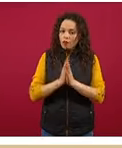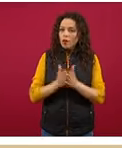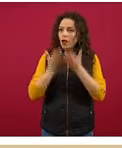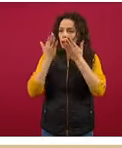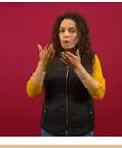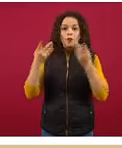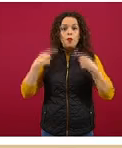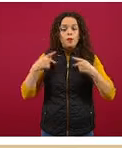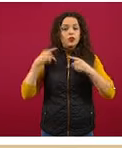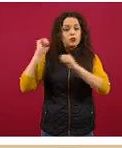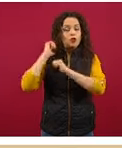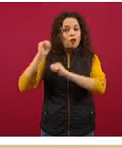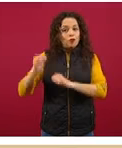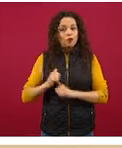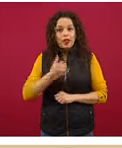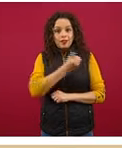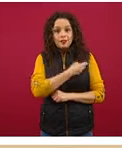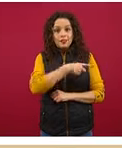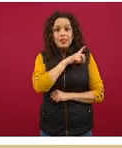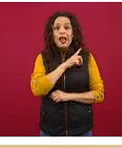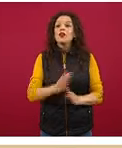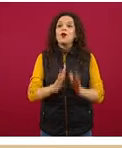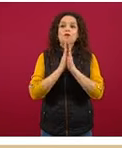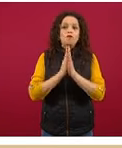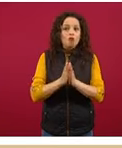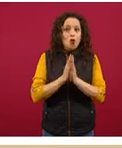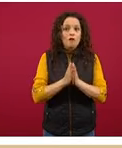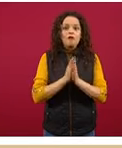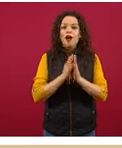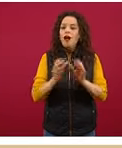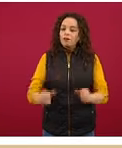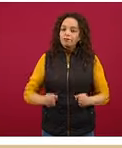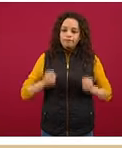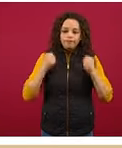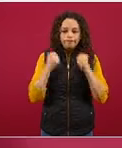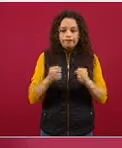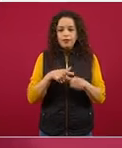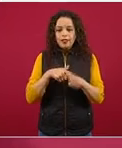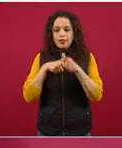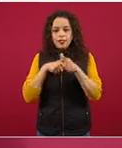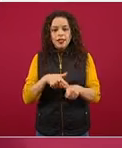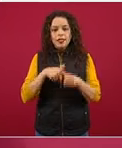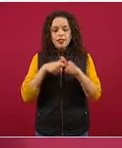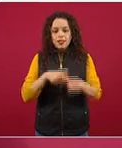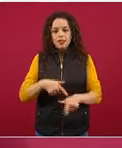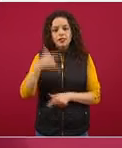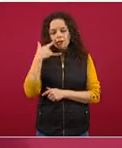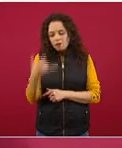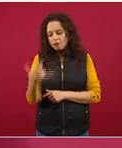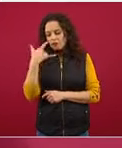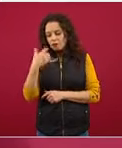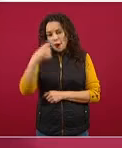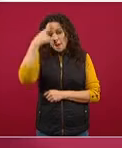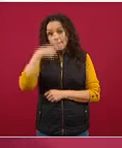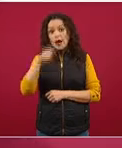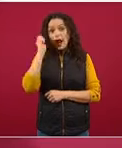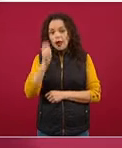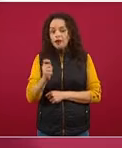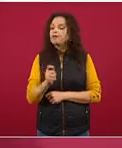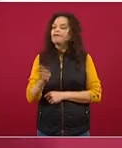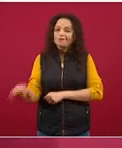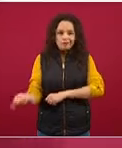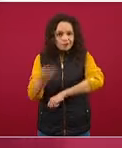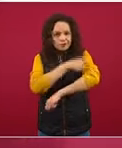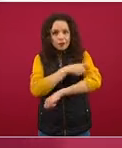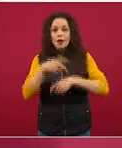a continuar el esfuerzo, a reforzarlo, a incrementar el esfuerzo para vacunar a todas las personas que así lo requieran, e